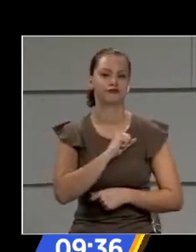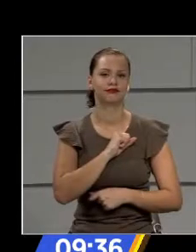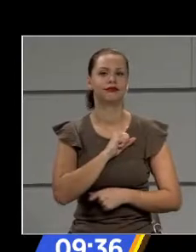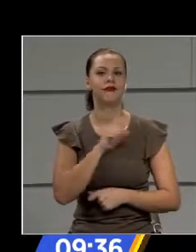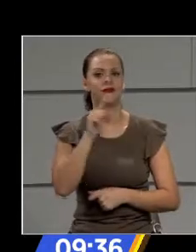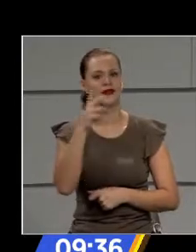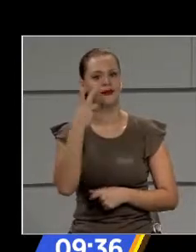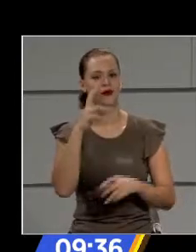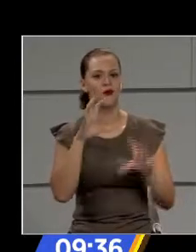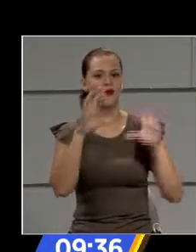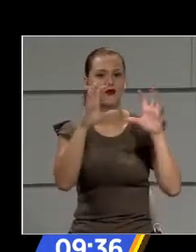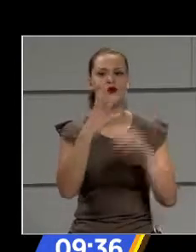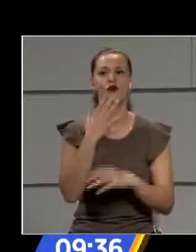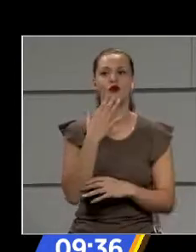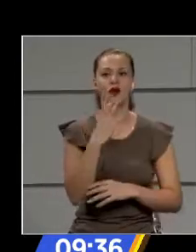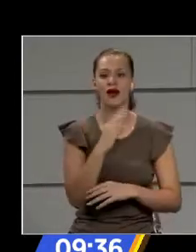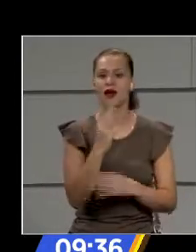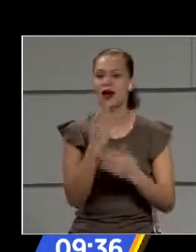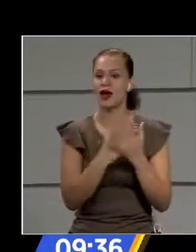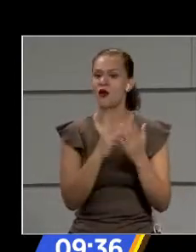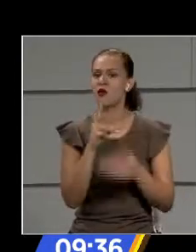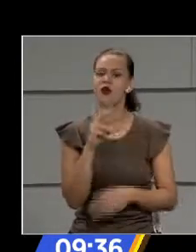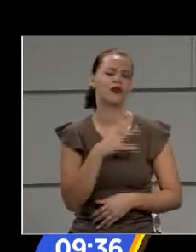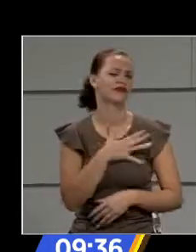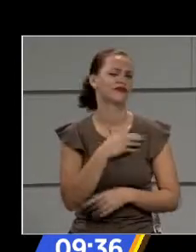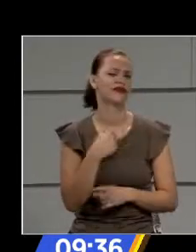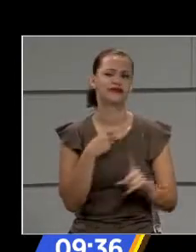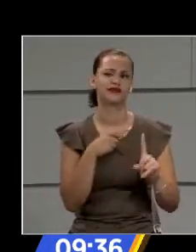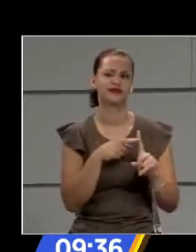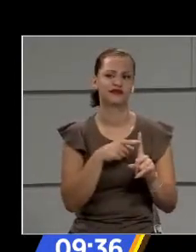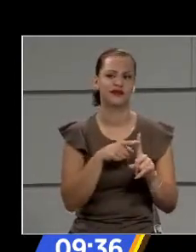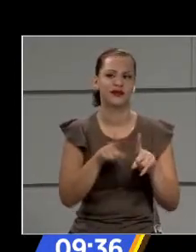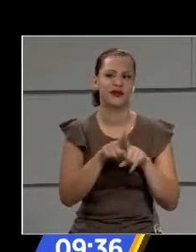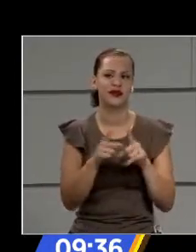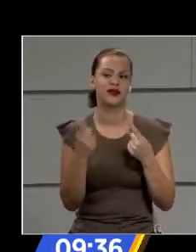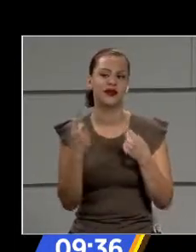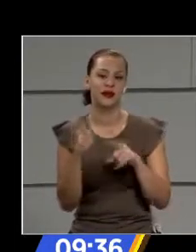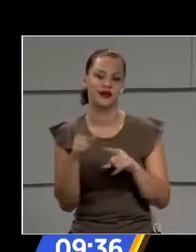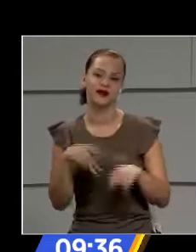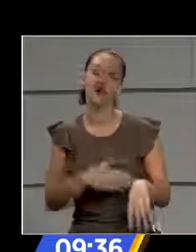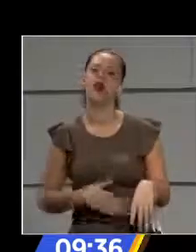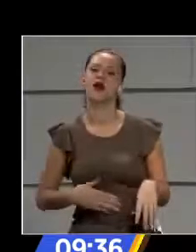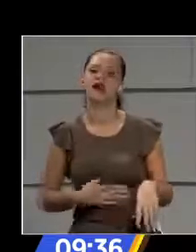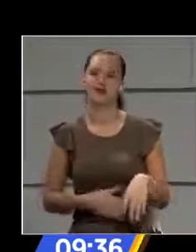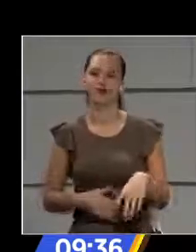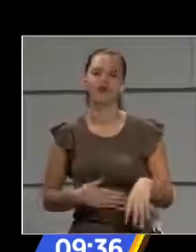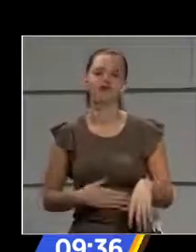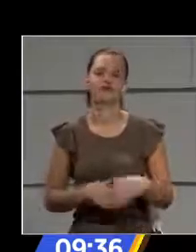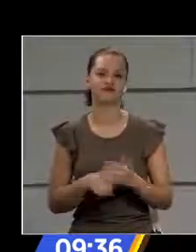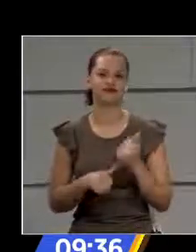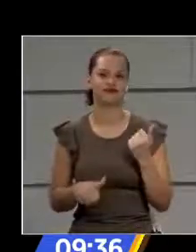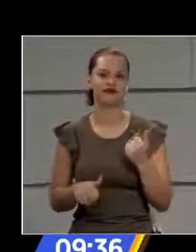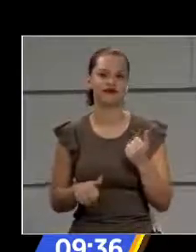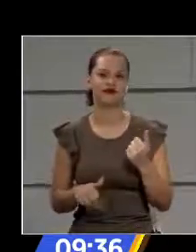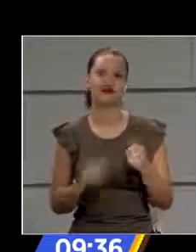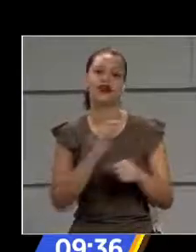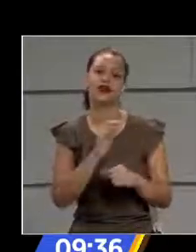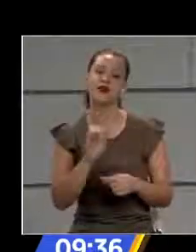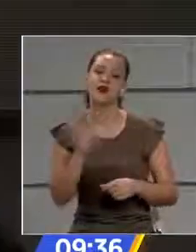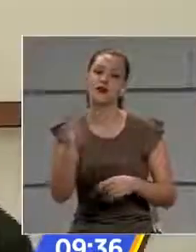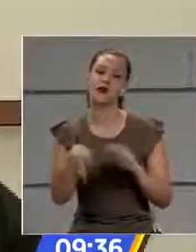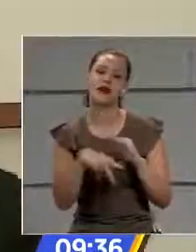monstruo de colores. Y algo que no nos agradó. Yo creo que le pasó lo de aquella vez. Lo del estómago. Y lo que el niño iba para el